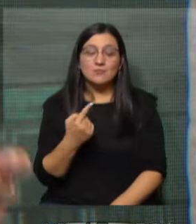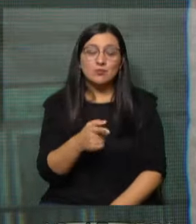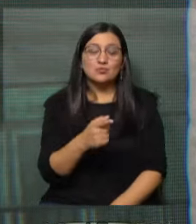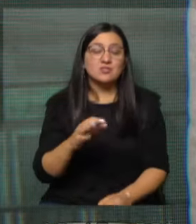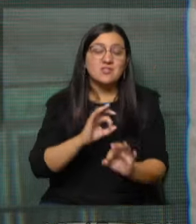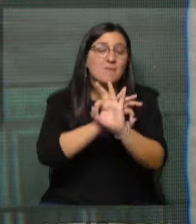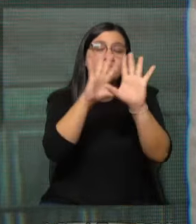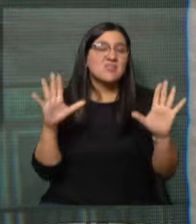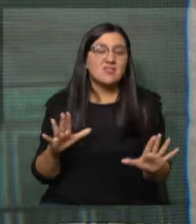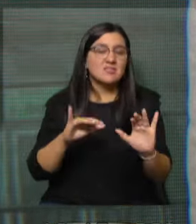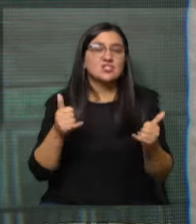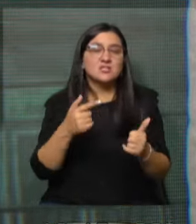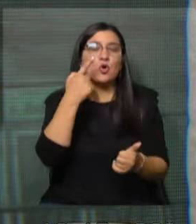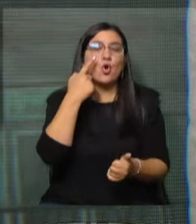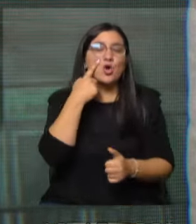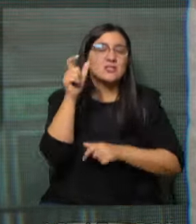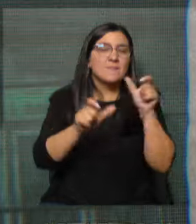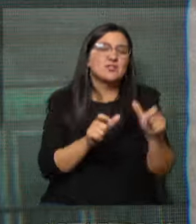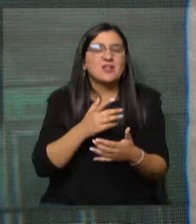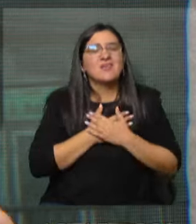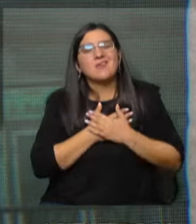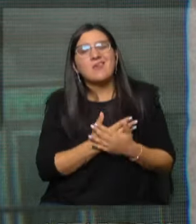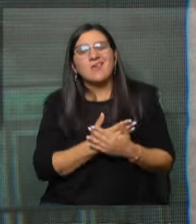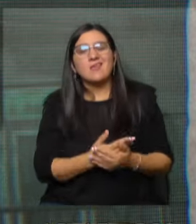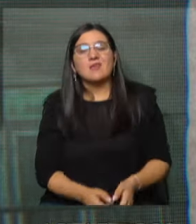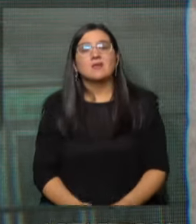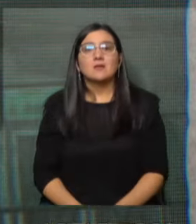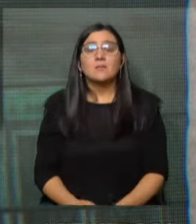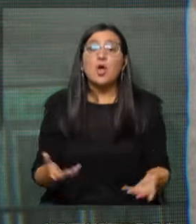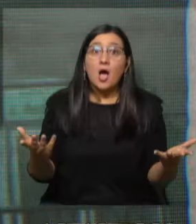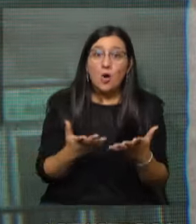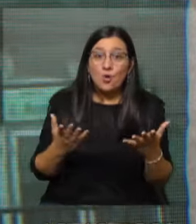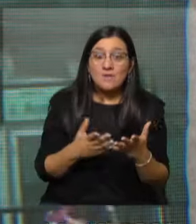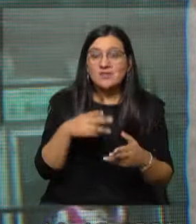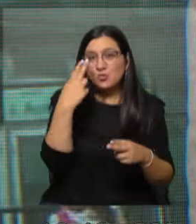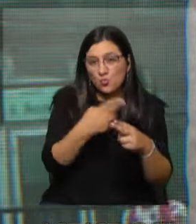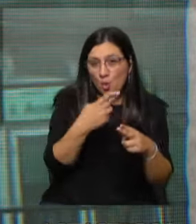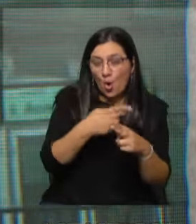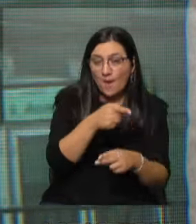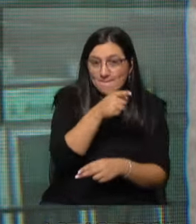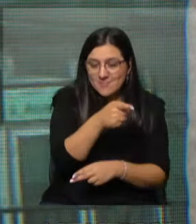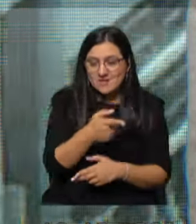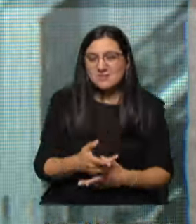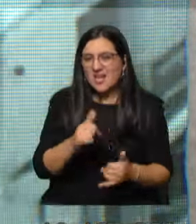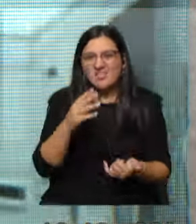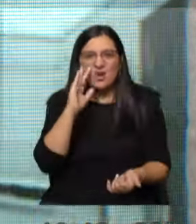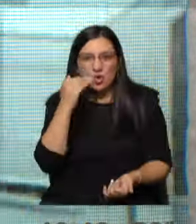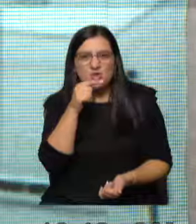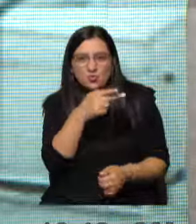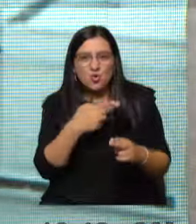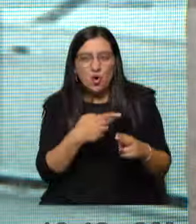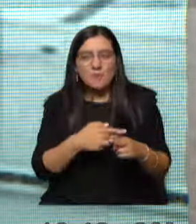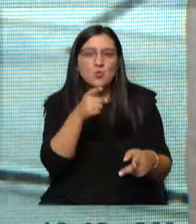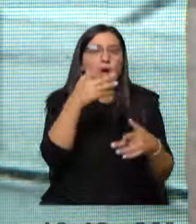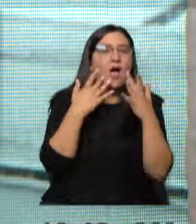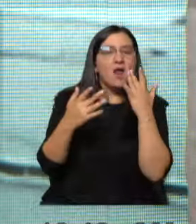hiper conocida a nivel nacional, la gente te quiere, te sigue en las redes, pero ahora, bueno, vas con tu nombre adelante, con tu arte también, ¿no? Y buscando